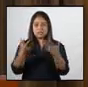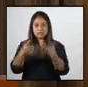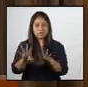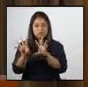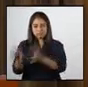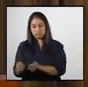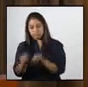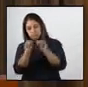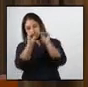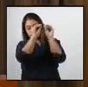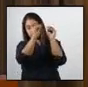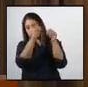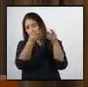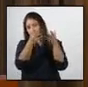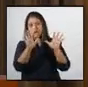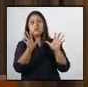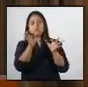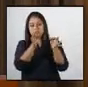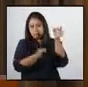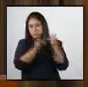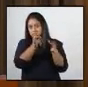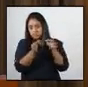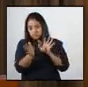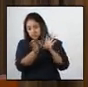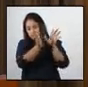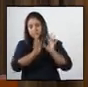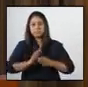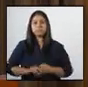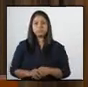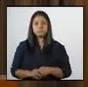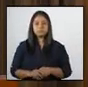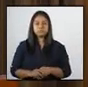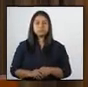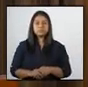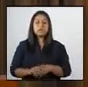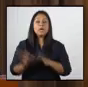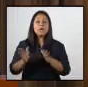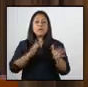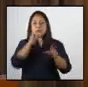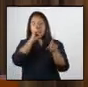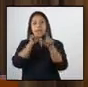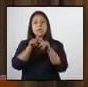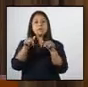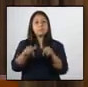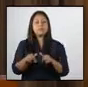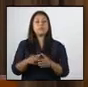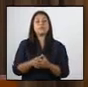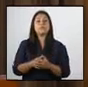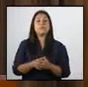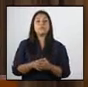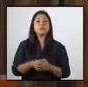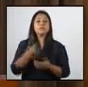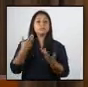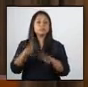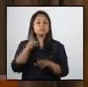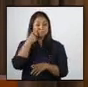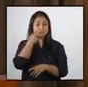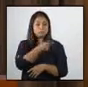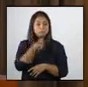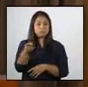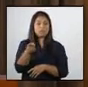puestas a disposición de los tribunales de justicia hemos también encontrado